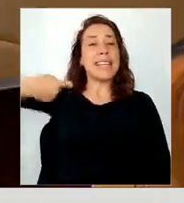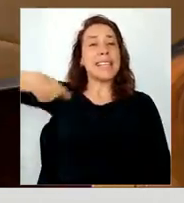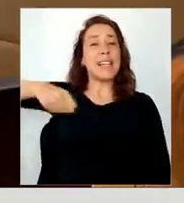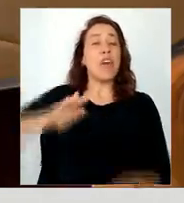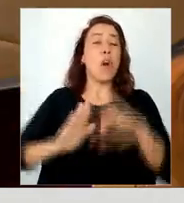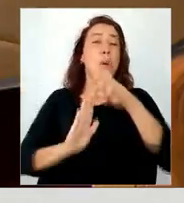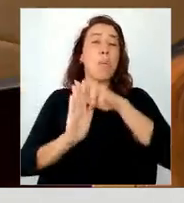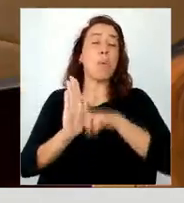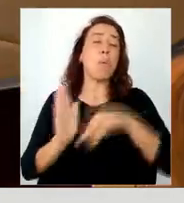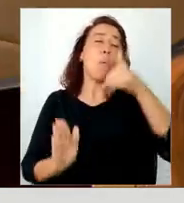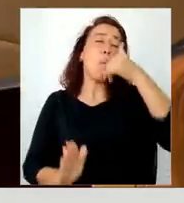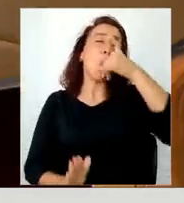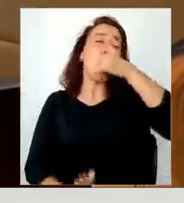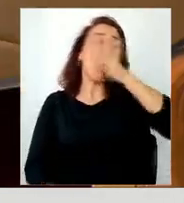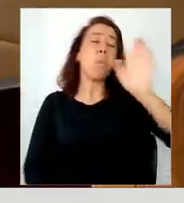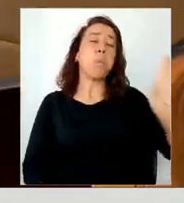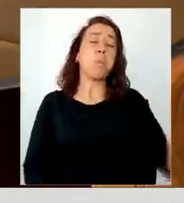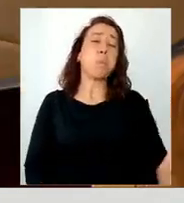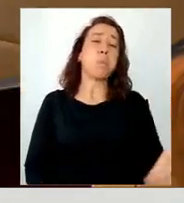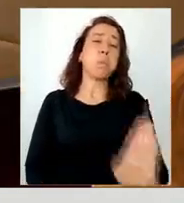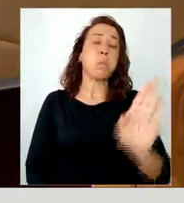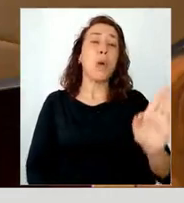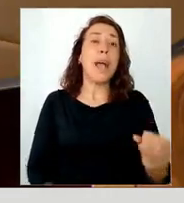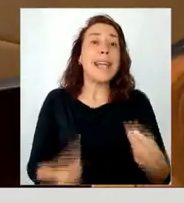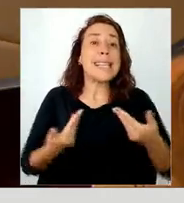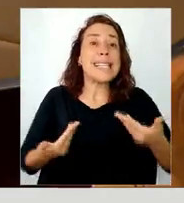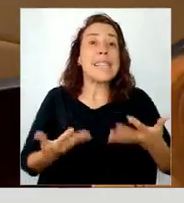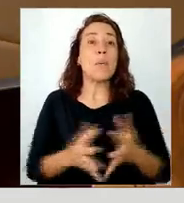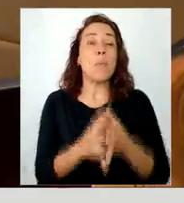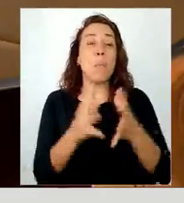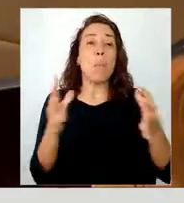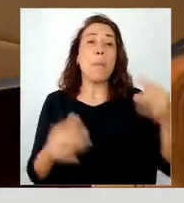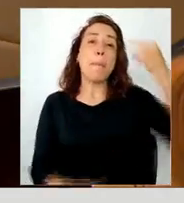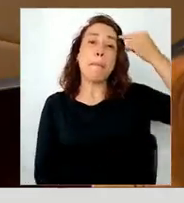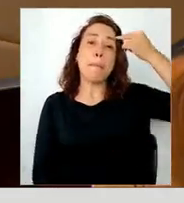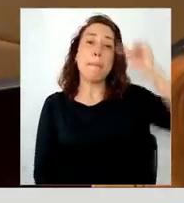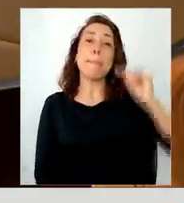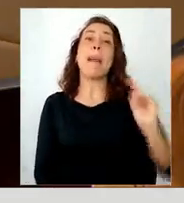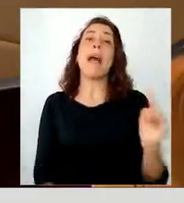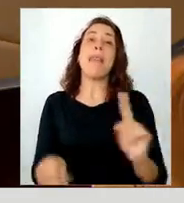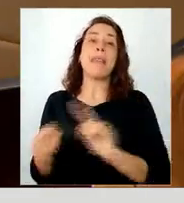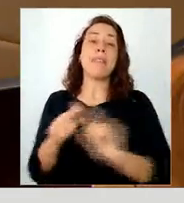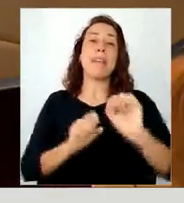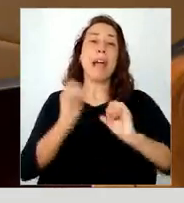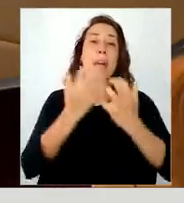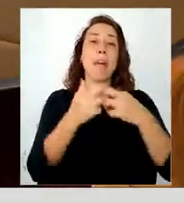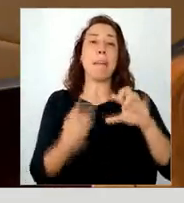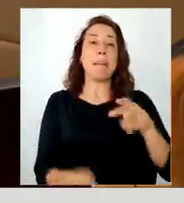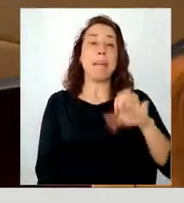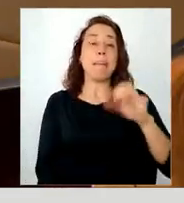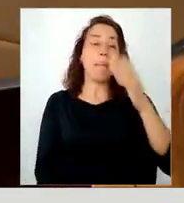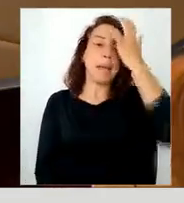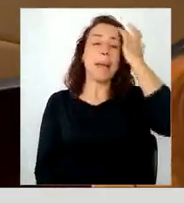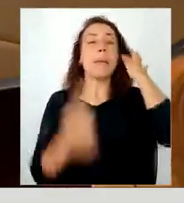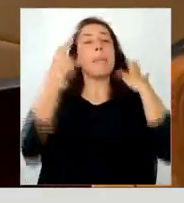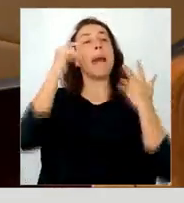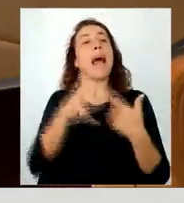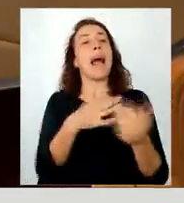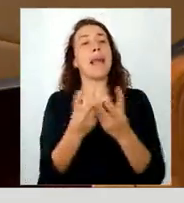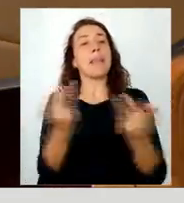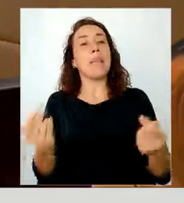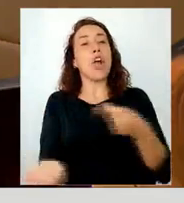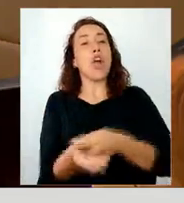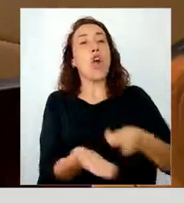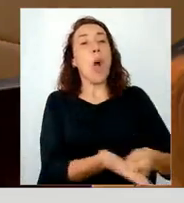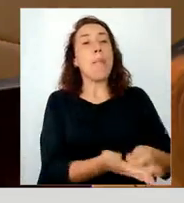y que es muy útil para varios fines primero para la transparencia en la adquisiciones del Estado Y en segundo